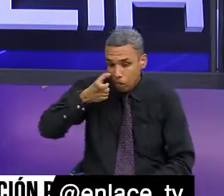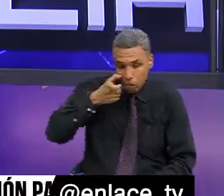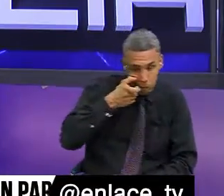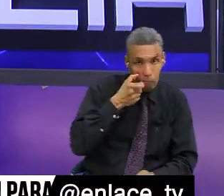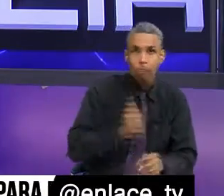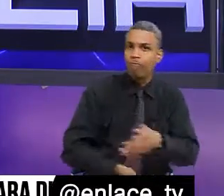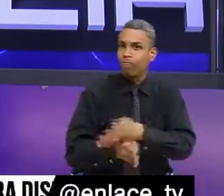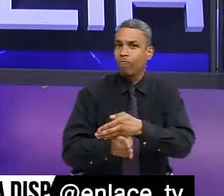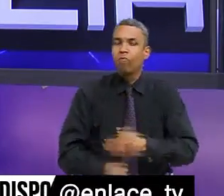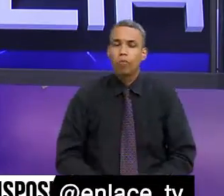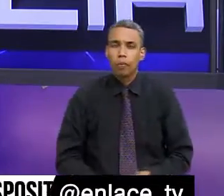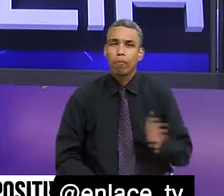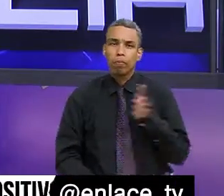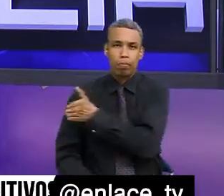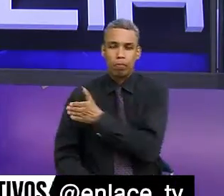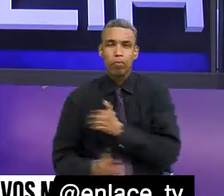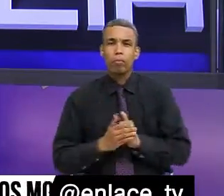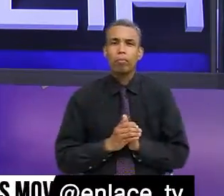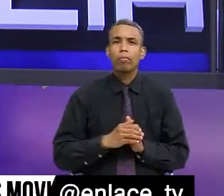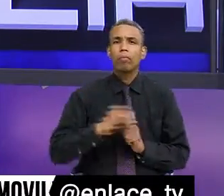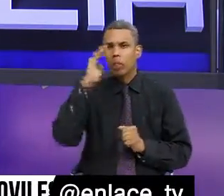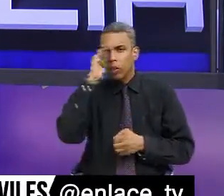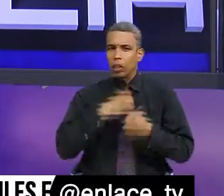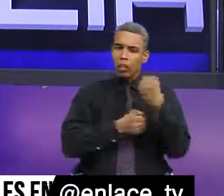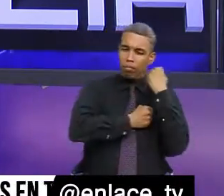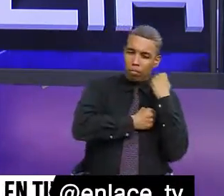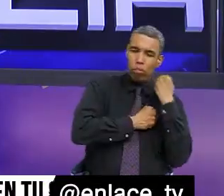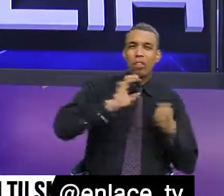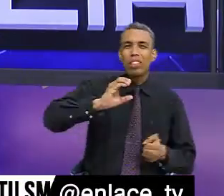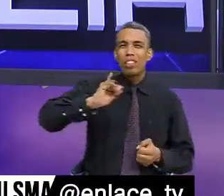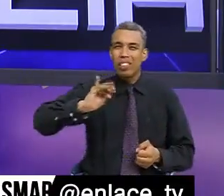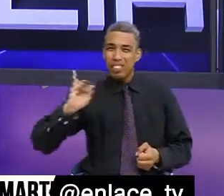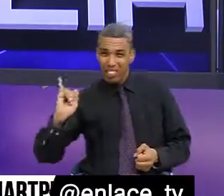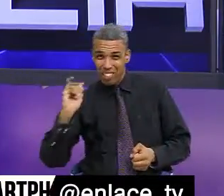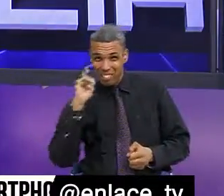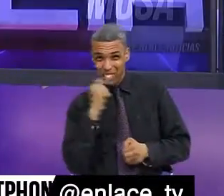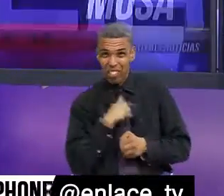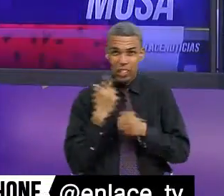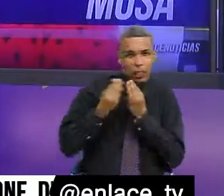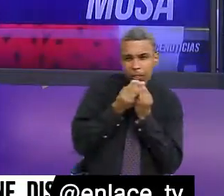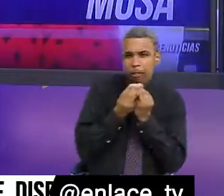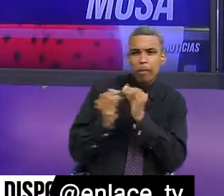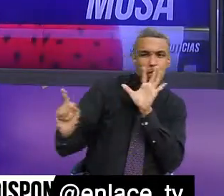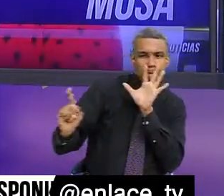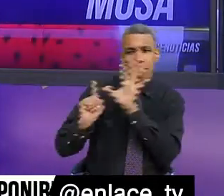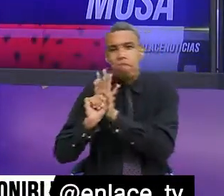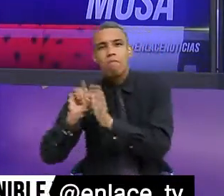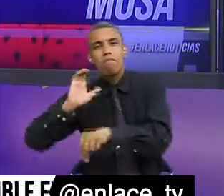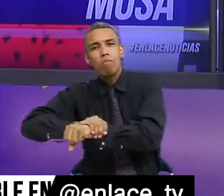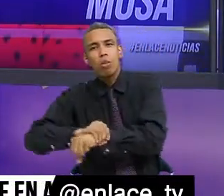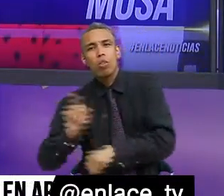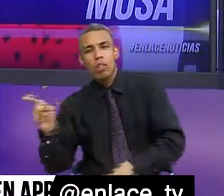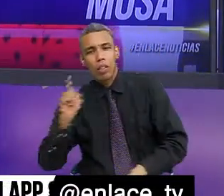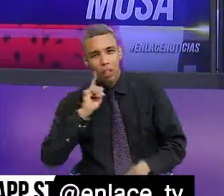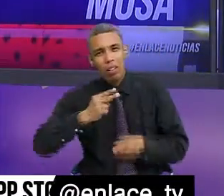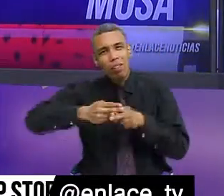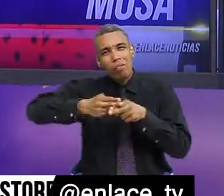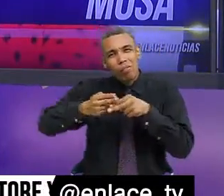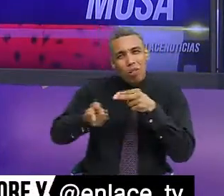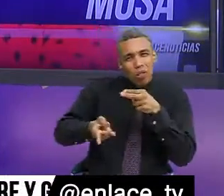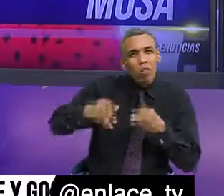En operación conjunta entre CTI y Ejército Nacional fue capturado alias Musa. La detención del presunto integrante del clan Úsuga se realizó en el